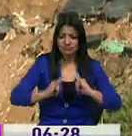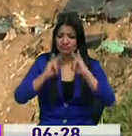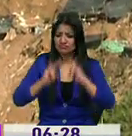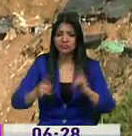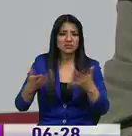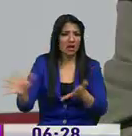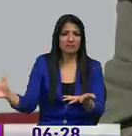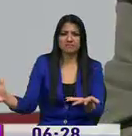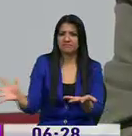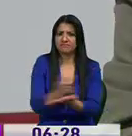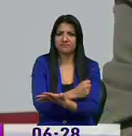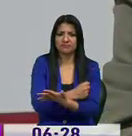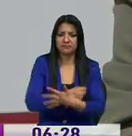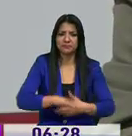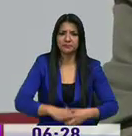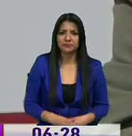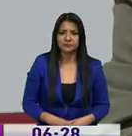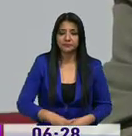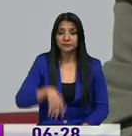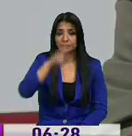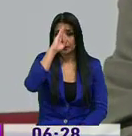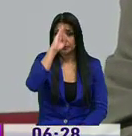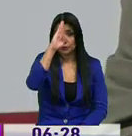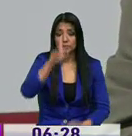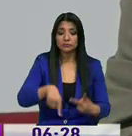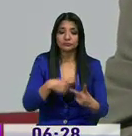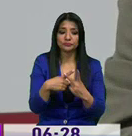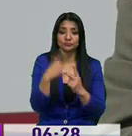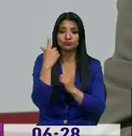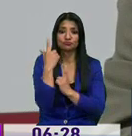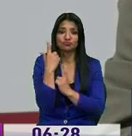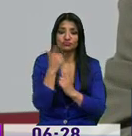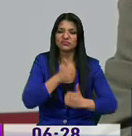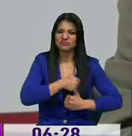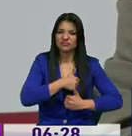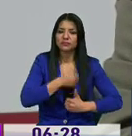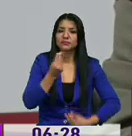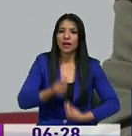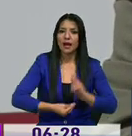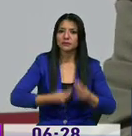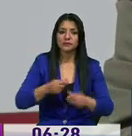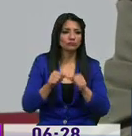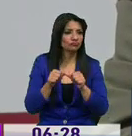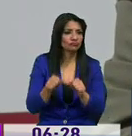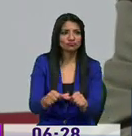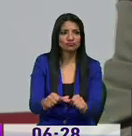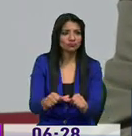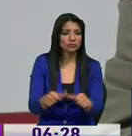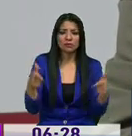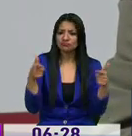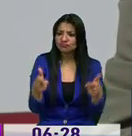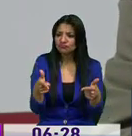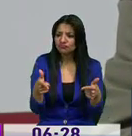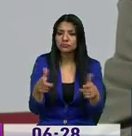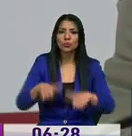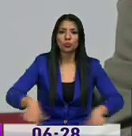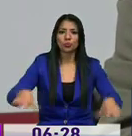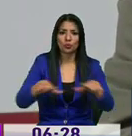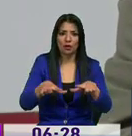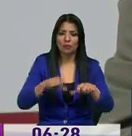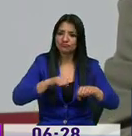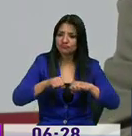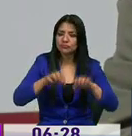sido demolidas policía y fuerzas armadas continuaremos en la misma dedicación a lo que corresponda